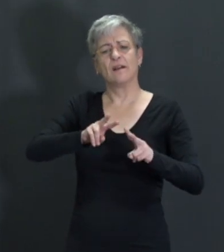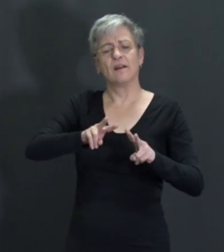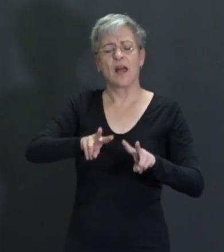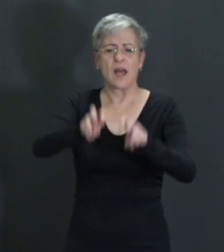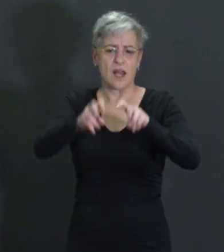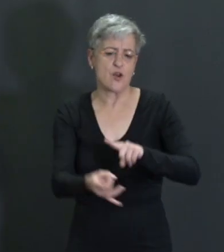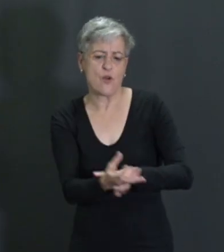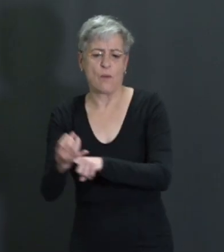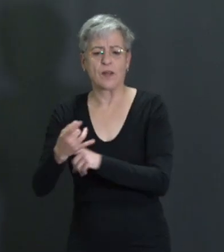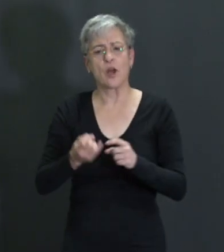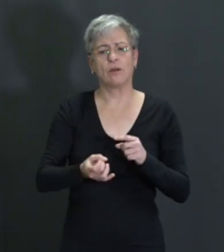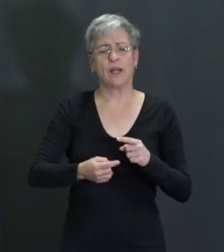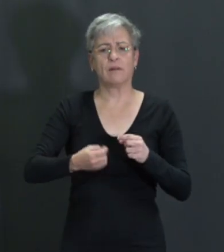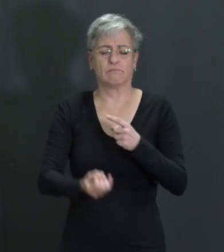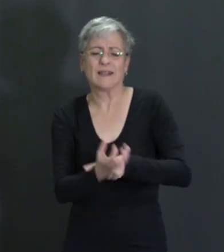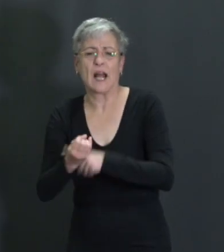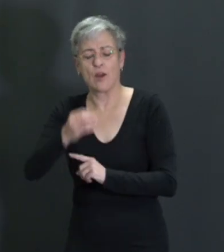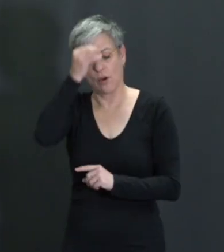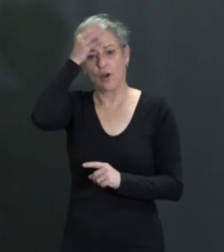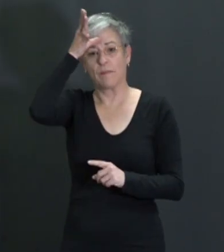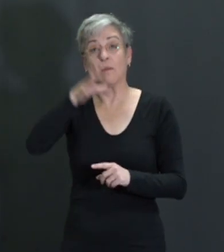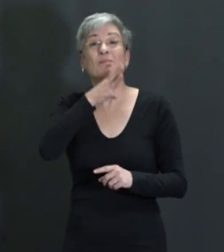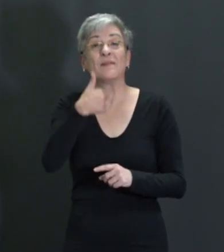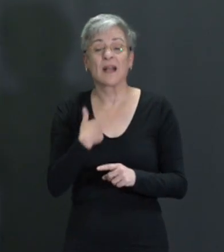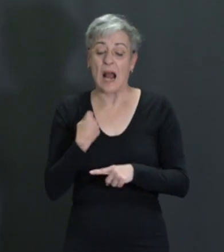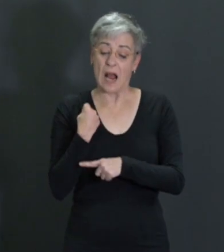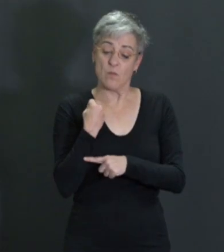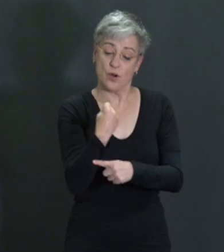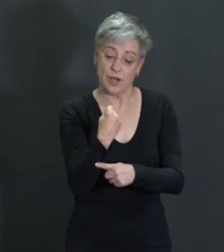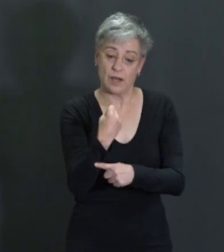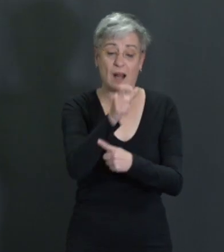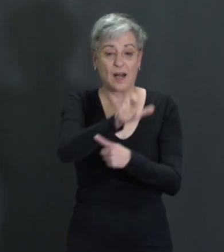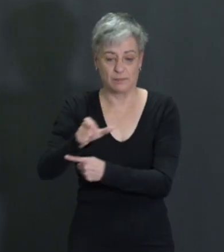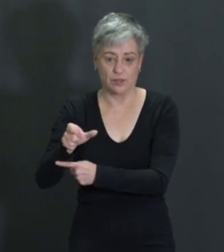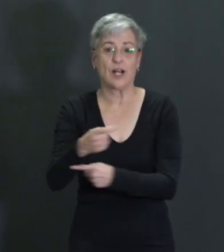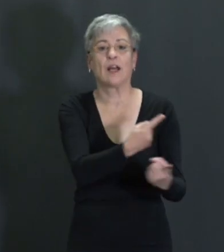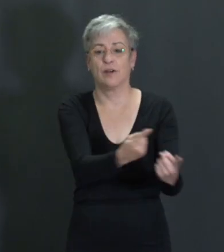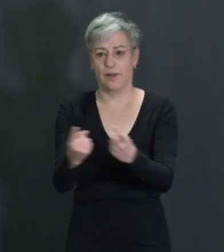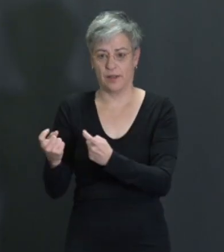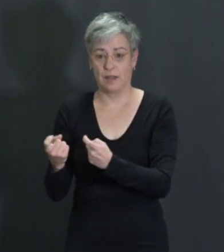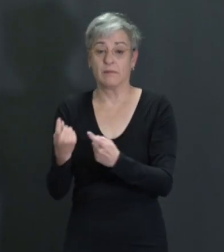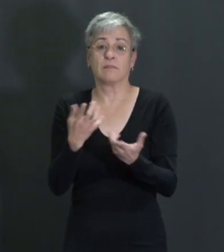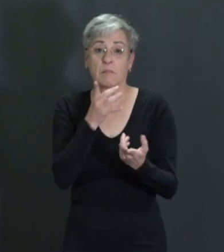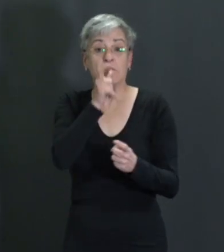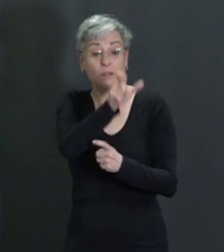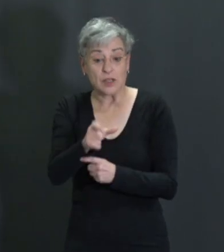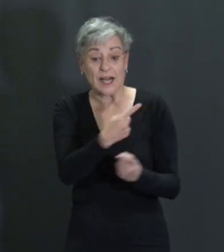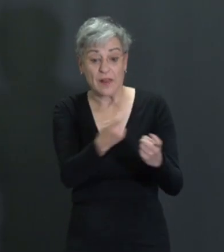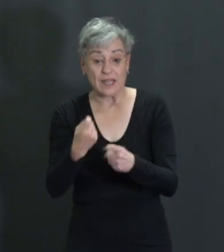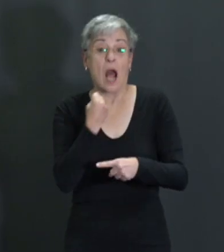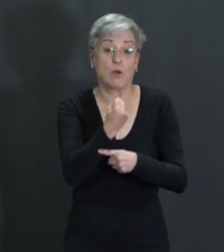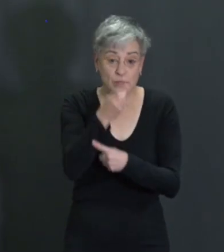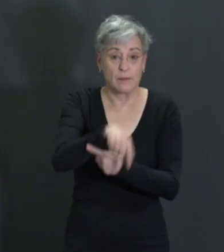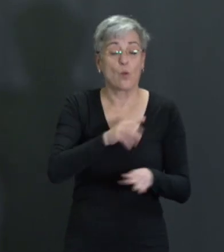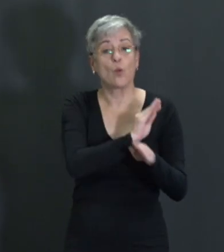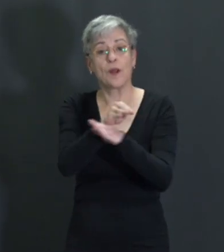generación de conocimiento para poder apoyar a personas que necesitan apoyos y necesitan cuidados, pero también para apoyar